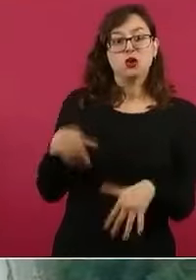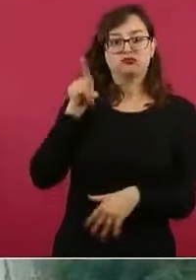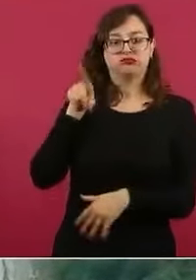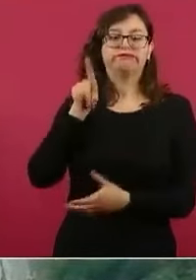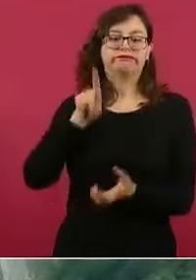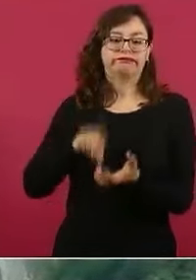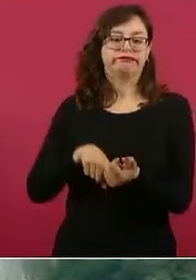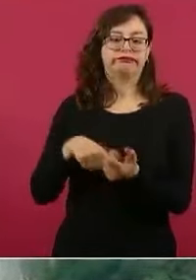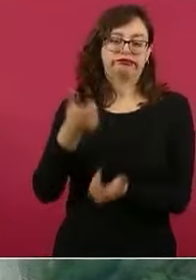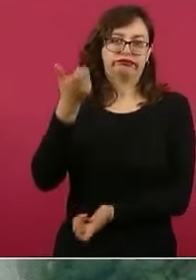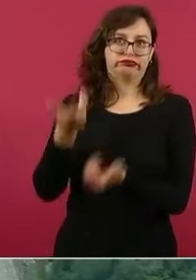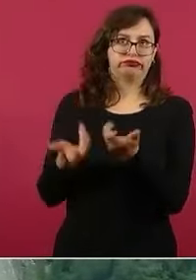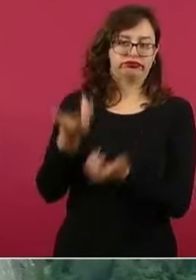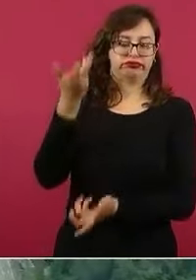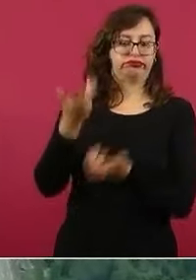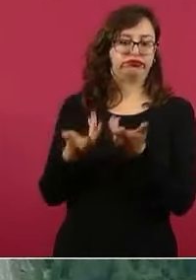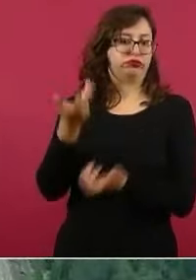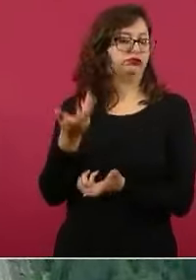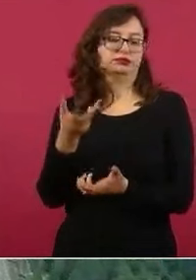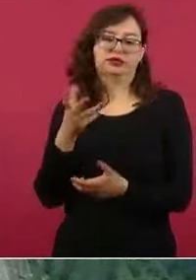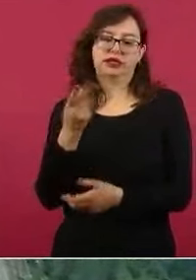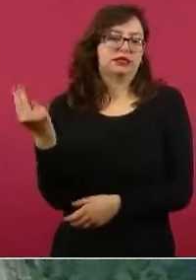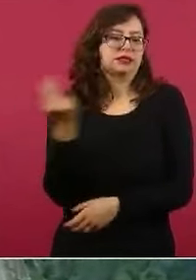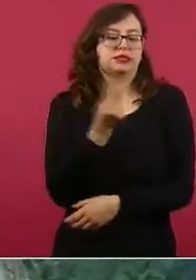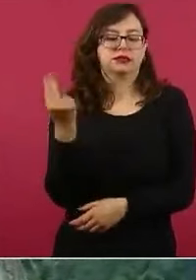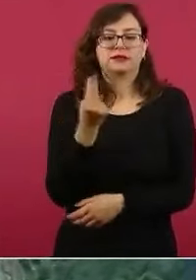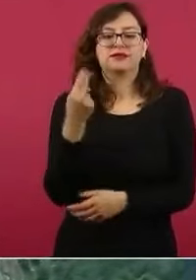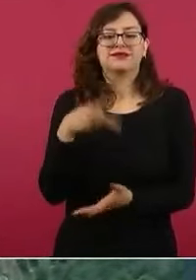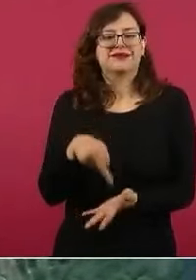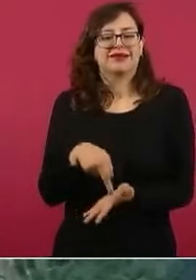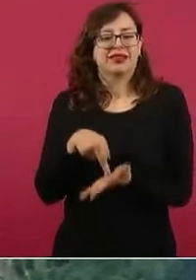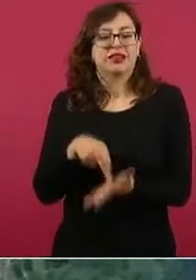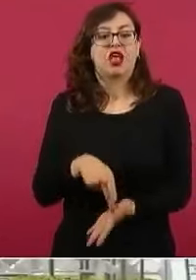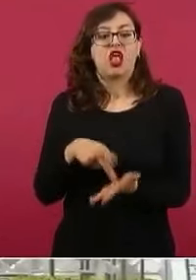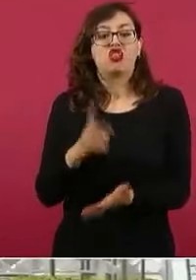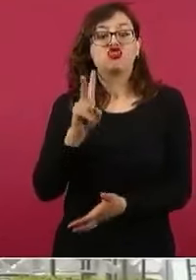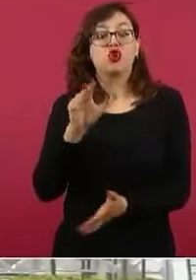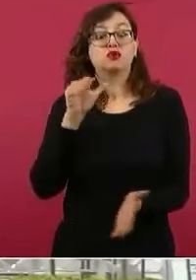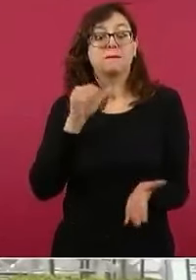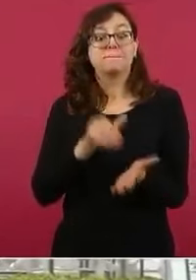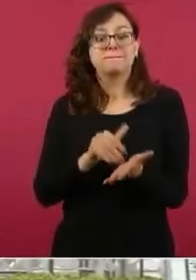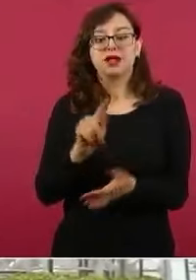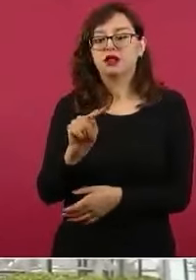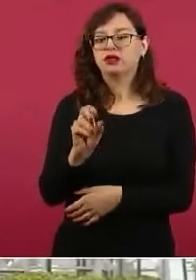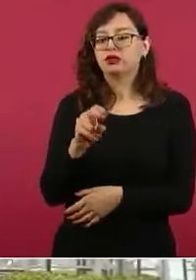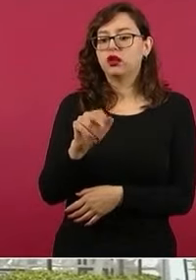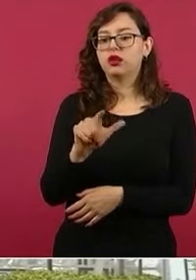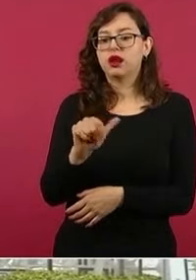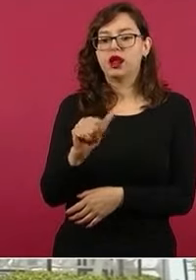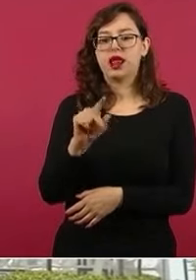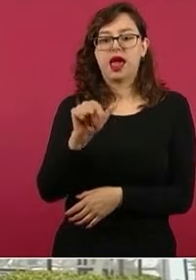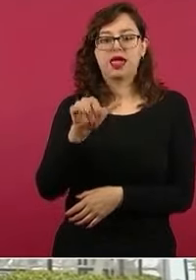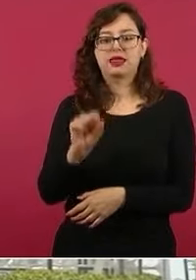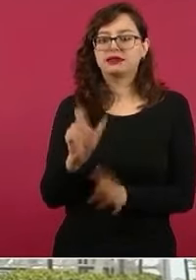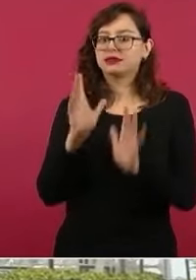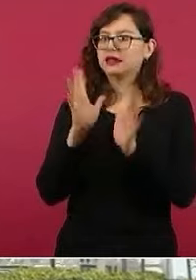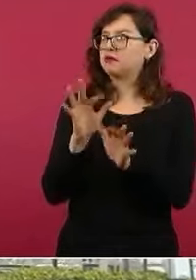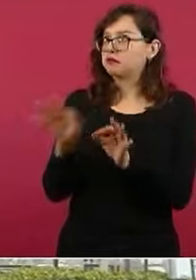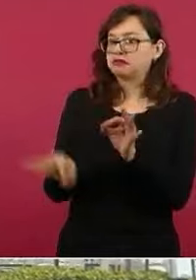desfogue que tienen todas las refinerías. Pesa casi 2,000 toneladas y ya están colocando los últimos